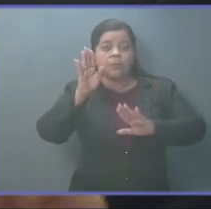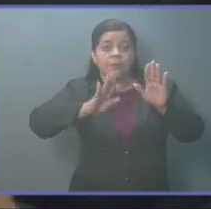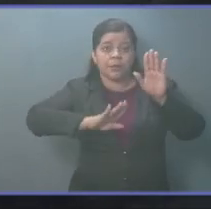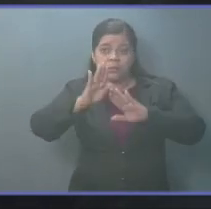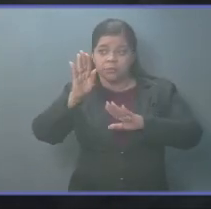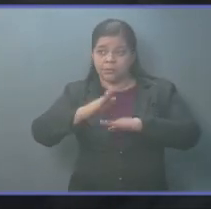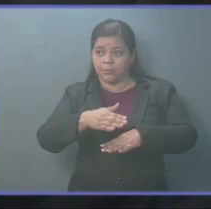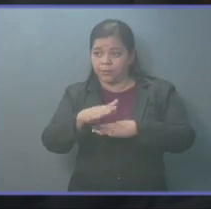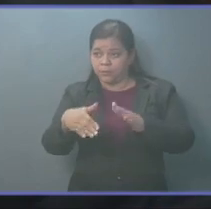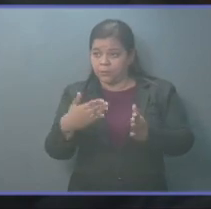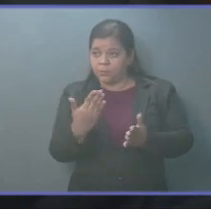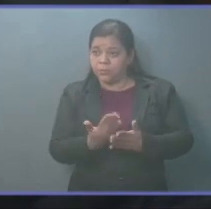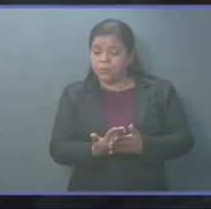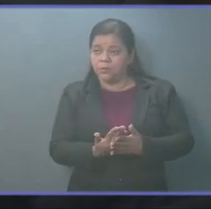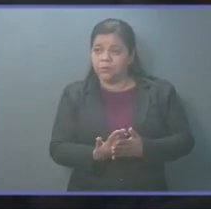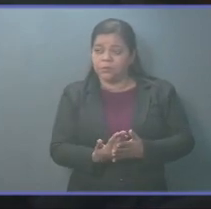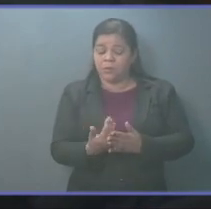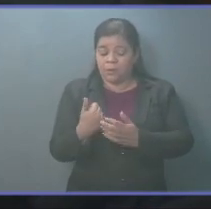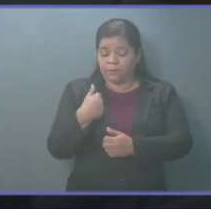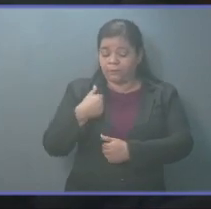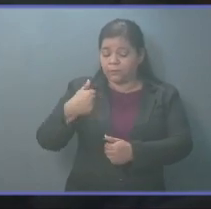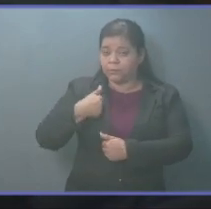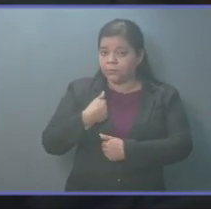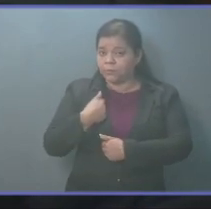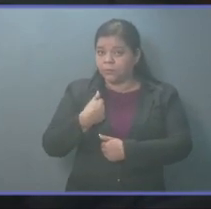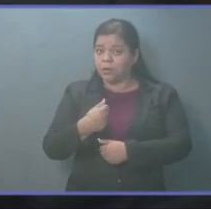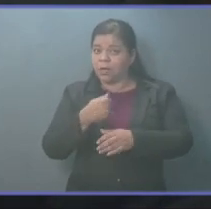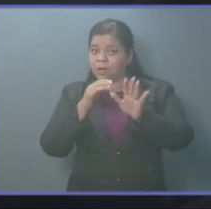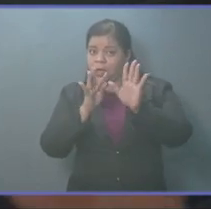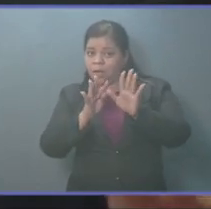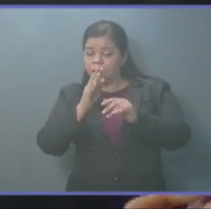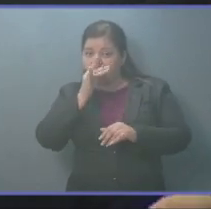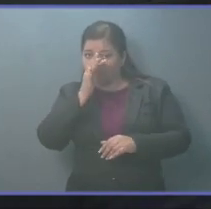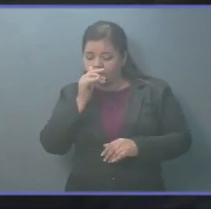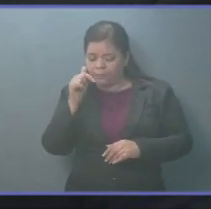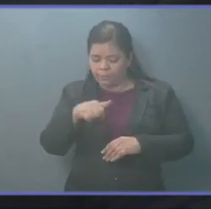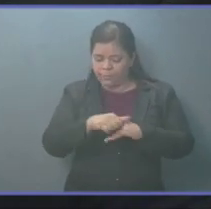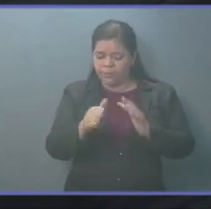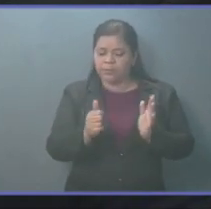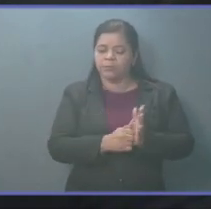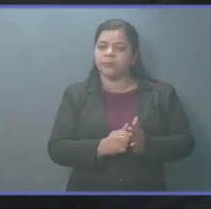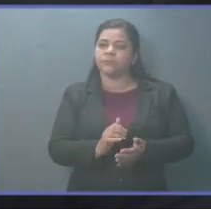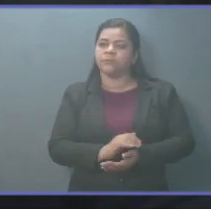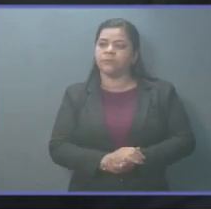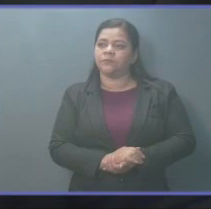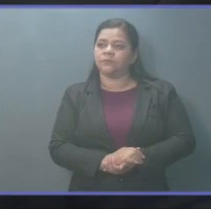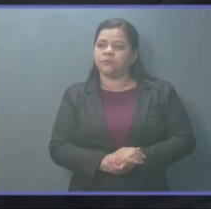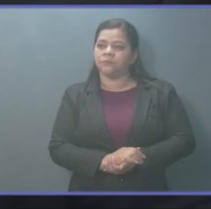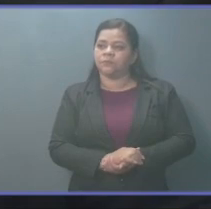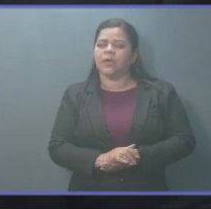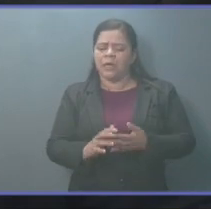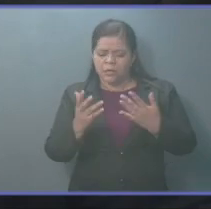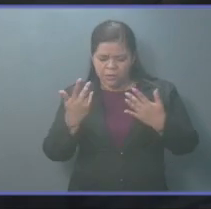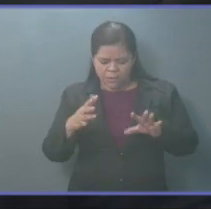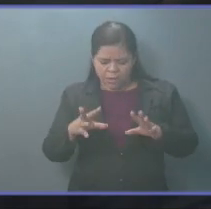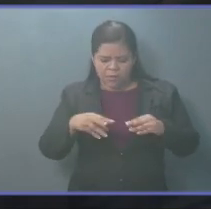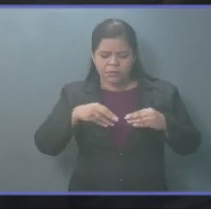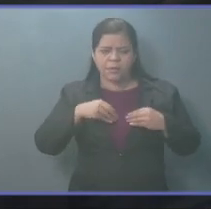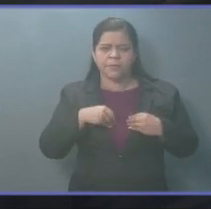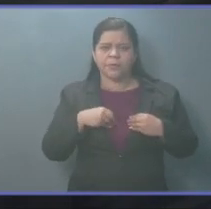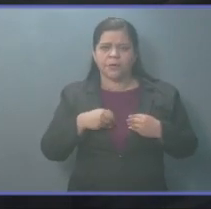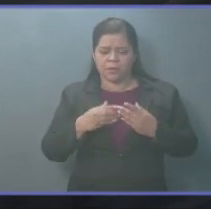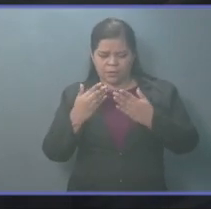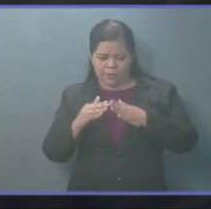de las unidades de la Fuerza Armada el 9 de febrero en la Asamblea Legislativa. Se ha aceptado que